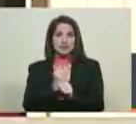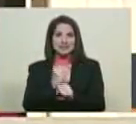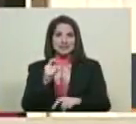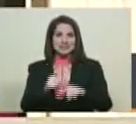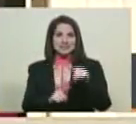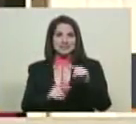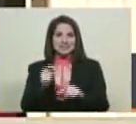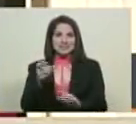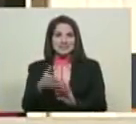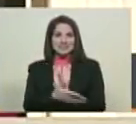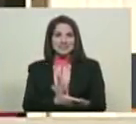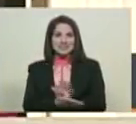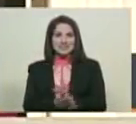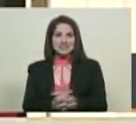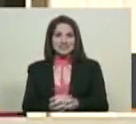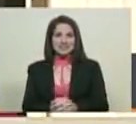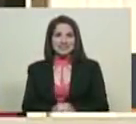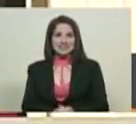ratificación